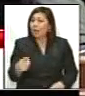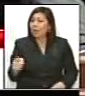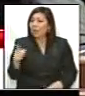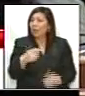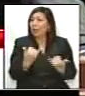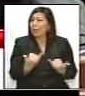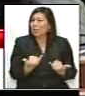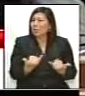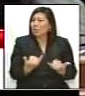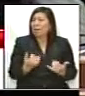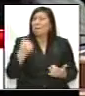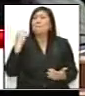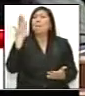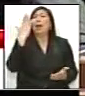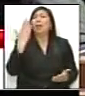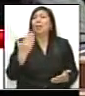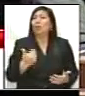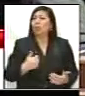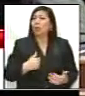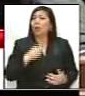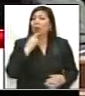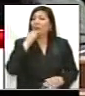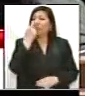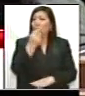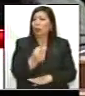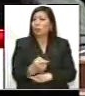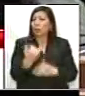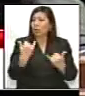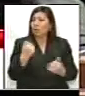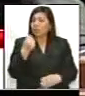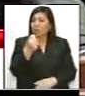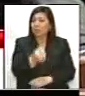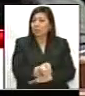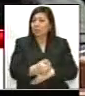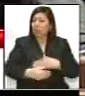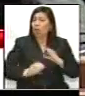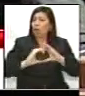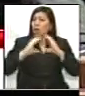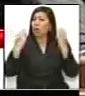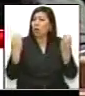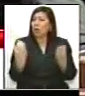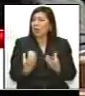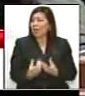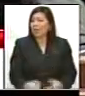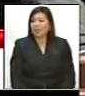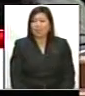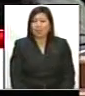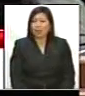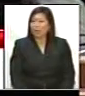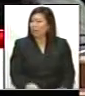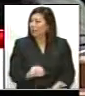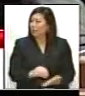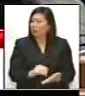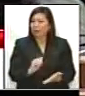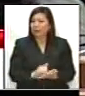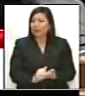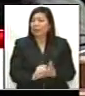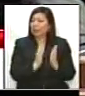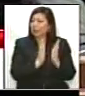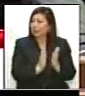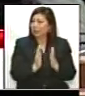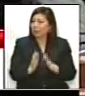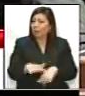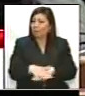esto se vuelve una dictadura, señora, y yo tengo que denunciar eso, porque esta agresión continua al Congreso de la República es muy sintomática. Y sí, se